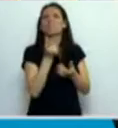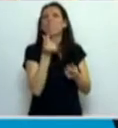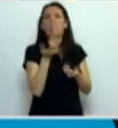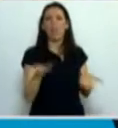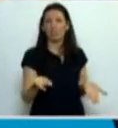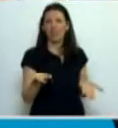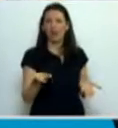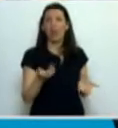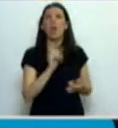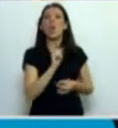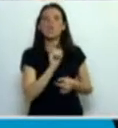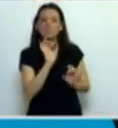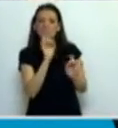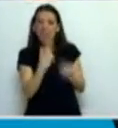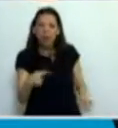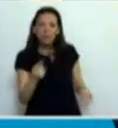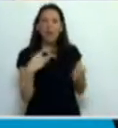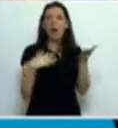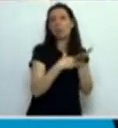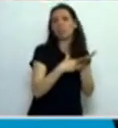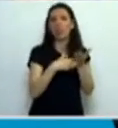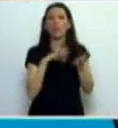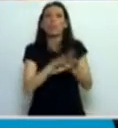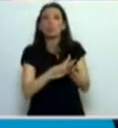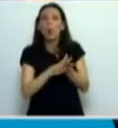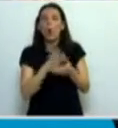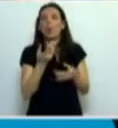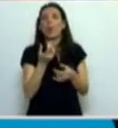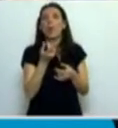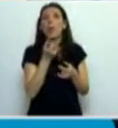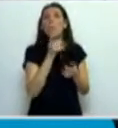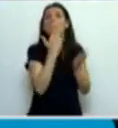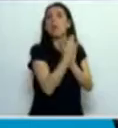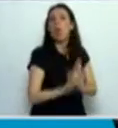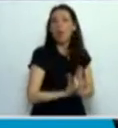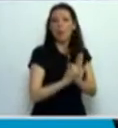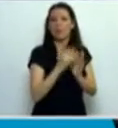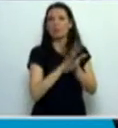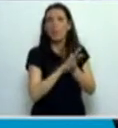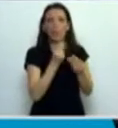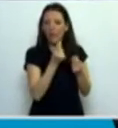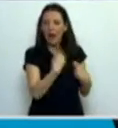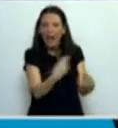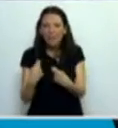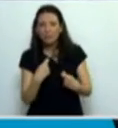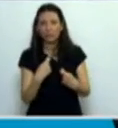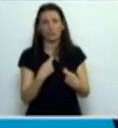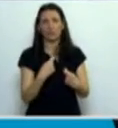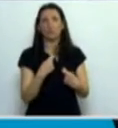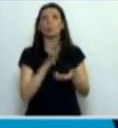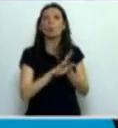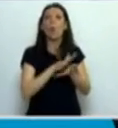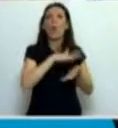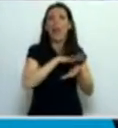no diagnósticos ni auditorías sobre la ejecución de los programas de las distintas áreas